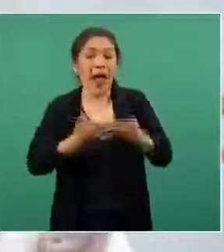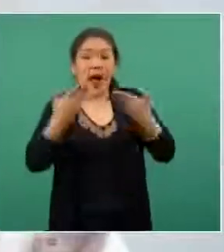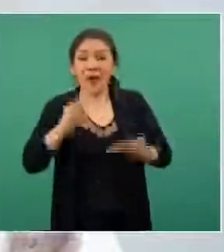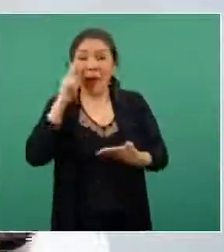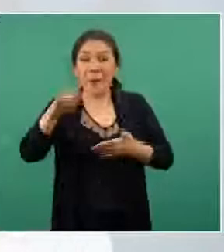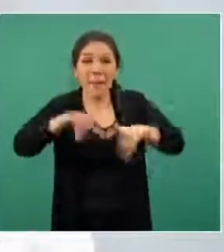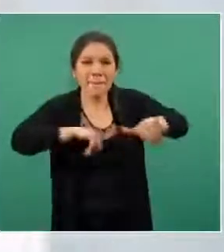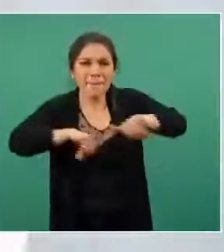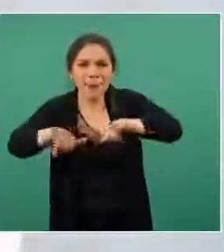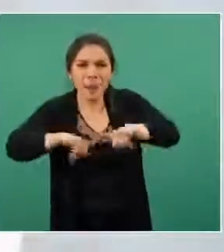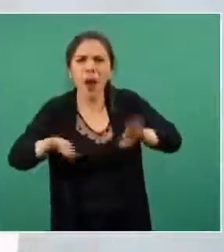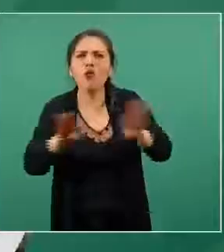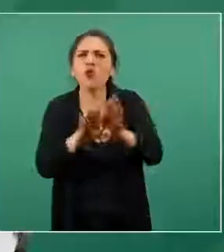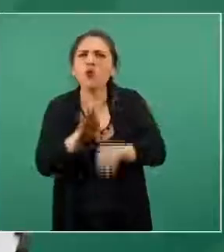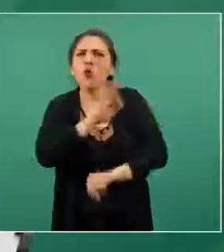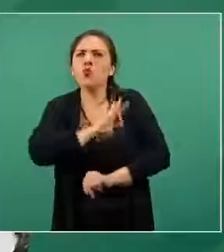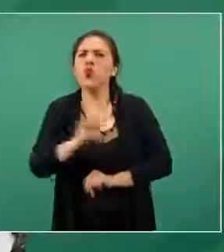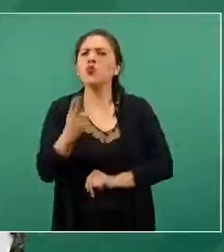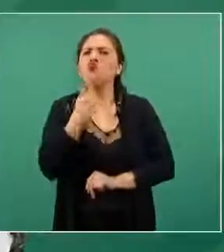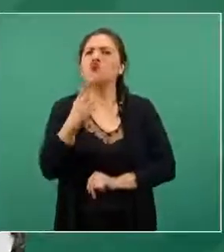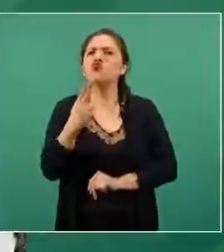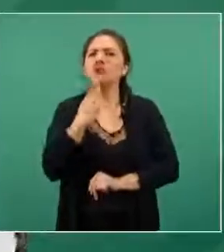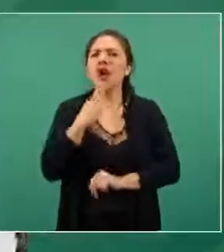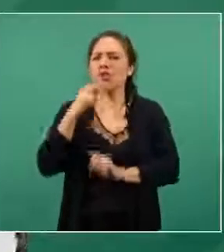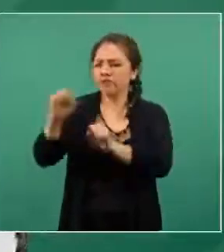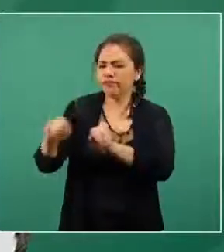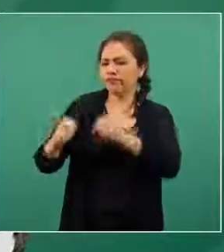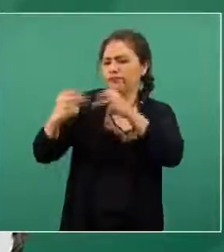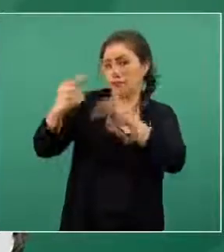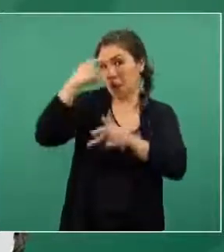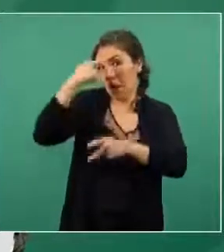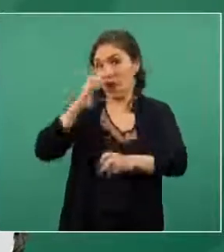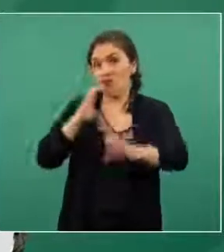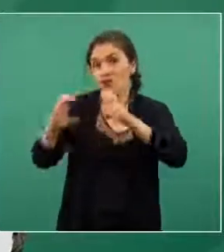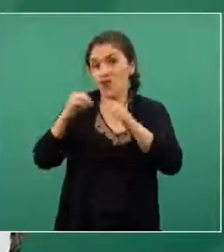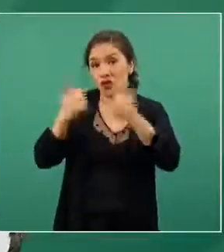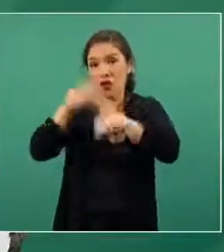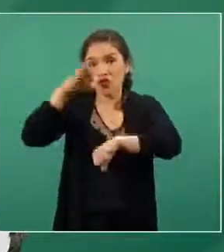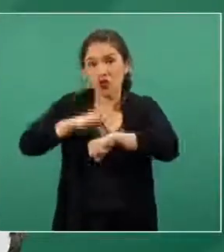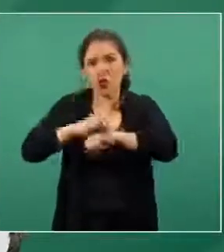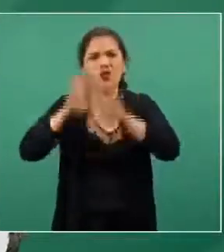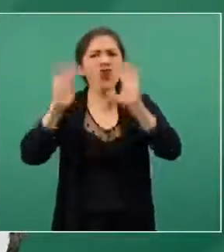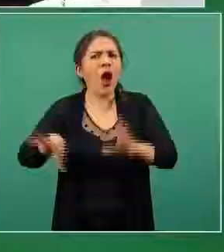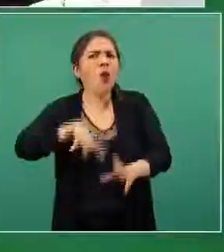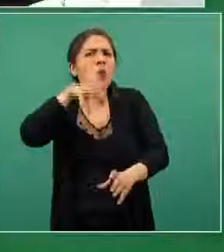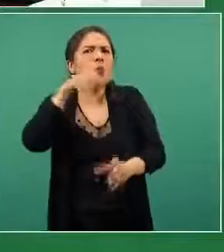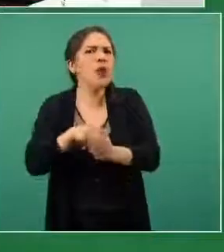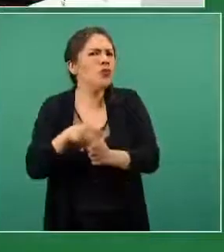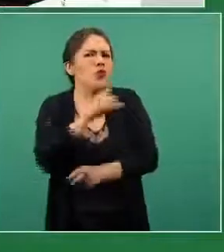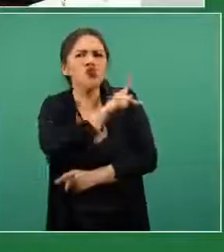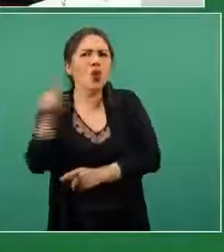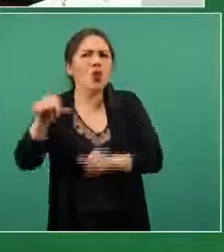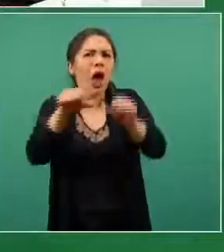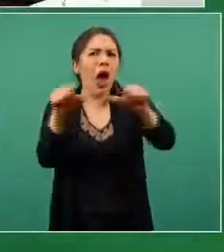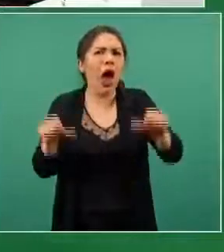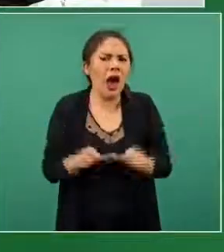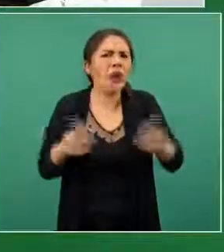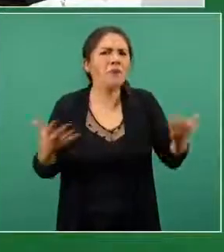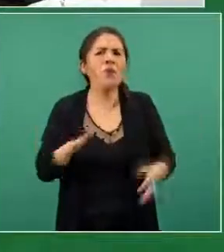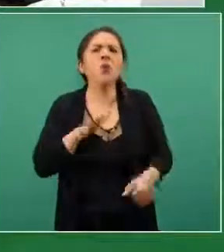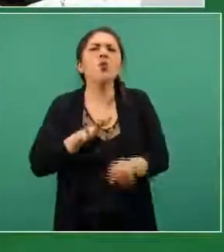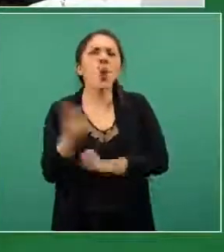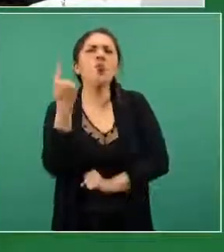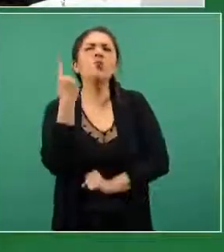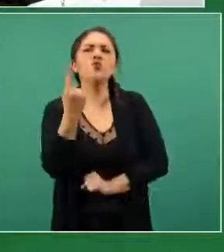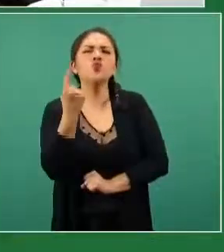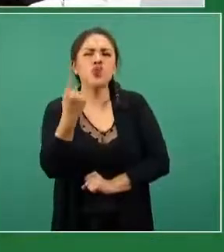mapa en donde podemos ocupar la telemedicina ahora es completo en todas las áreas. ¿Cuál es una de las